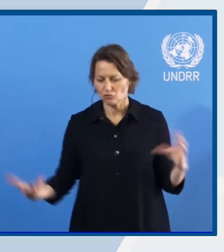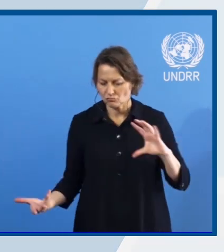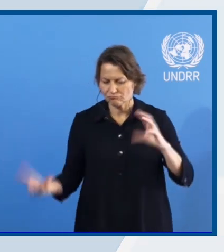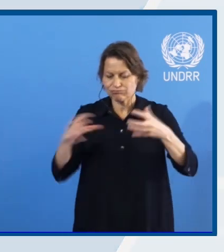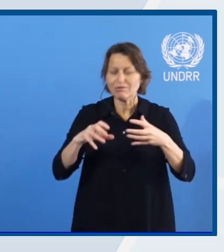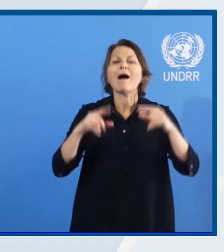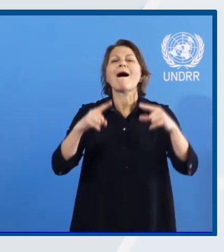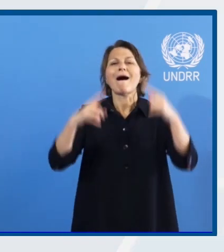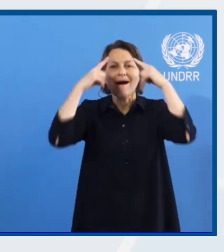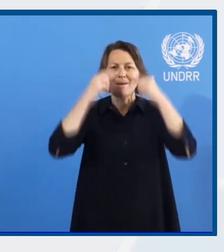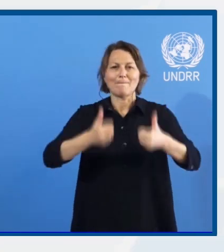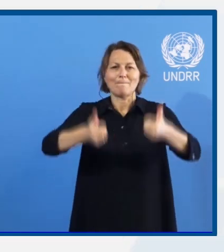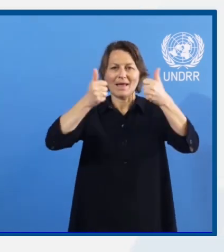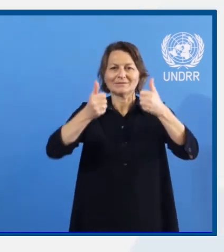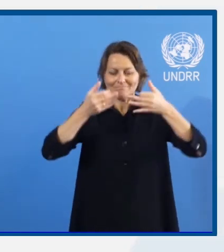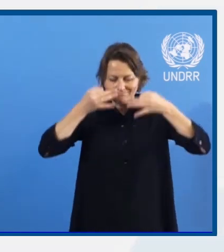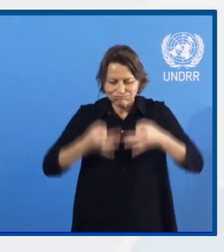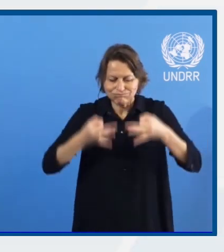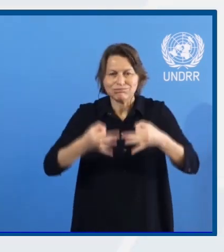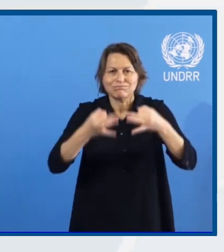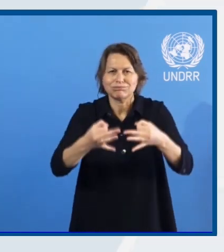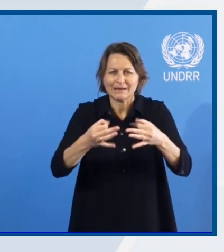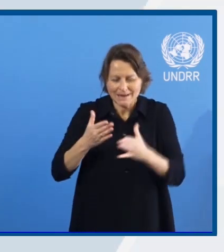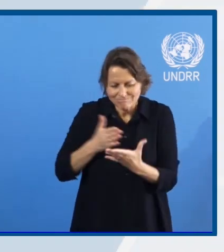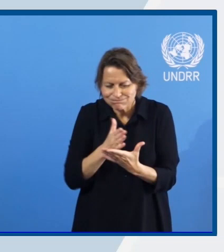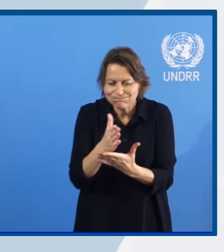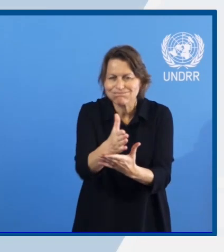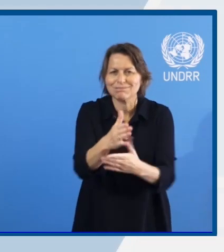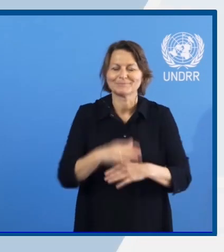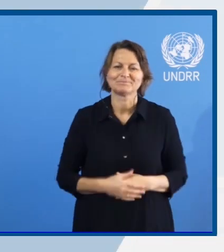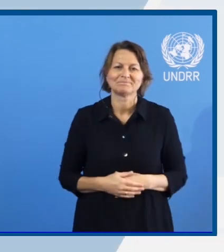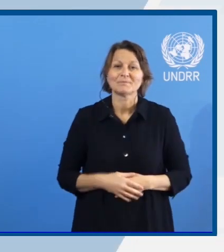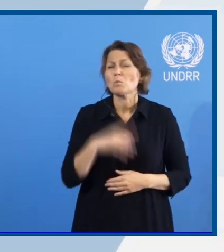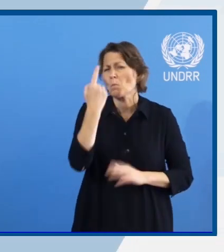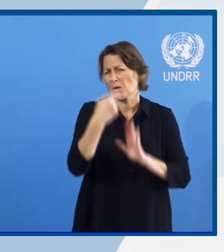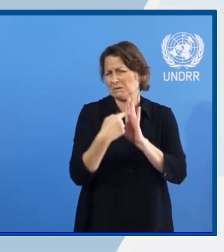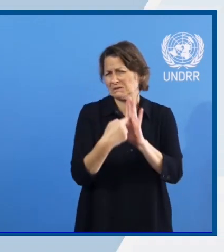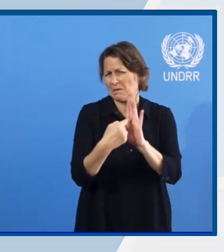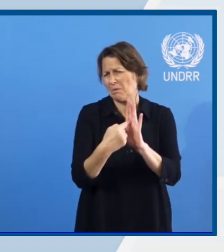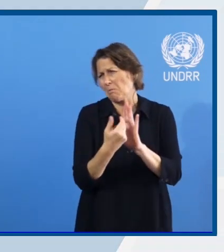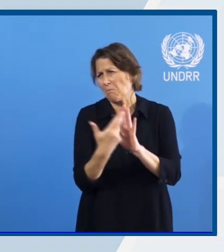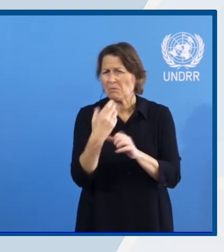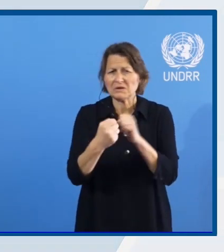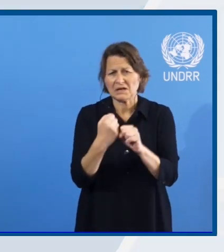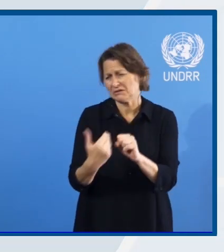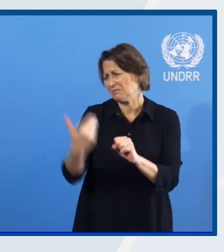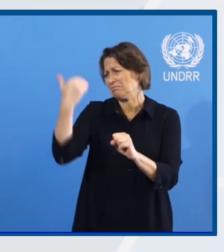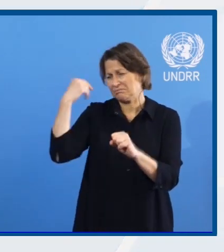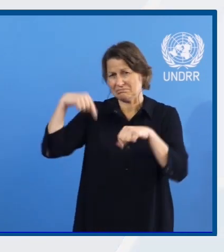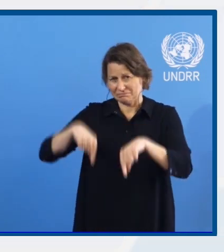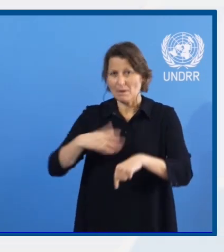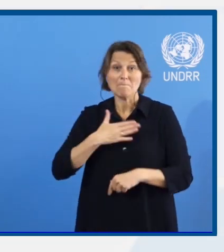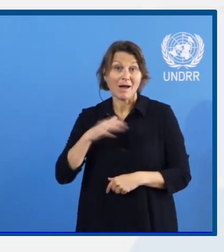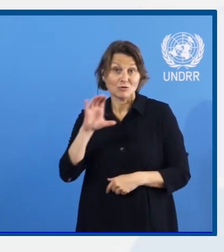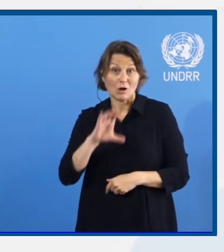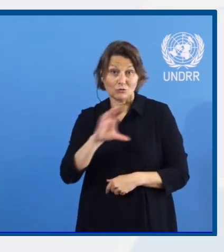algunos años que se viene anunciando la posibilidad de un sismo de cierta importancia para el país. Y el científico nos habla